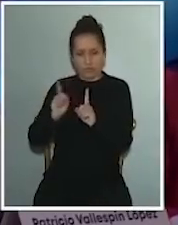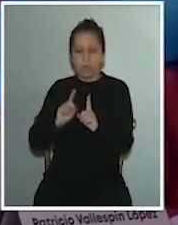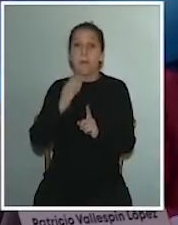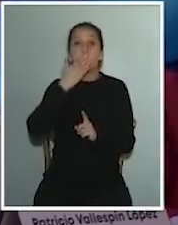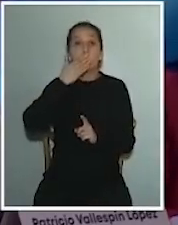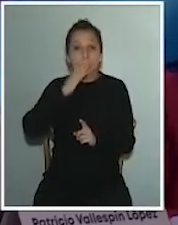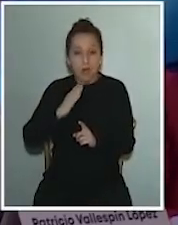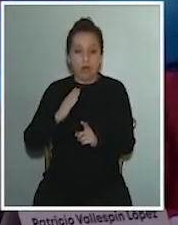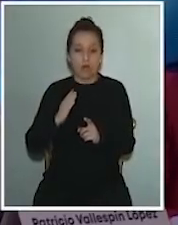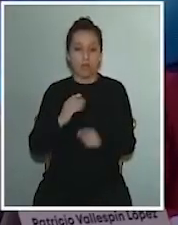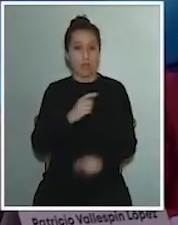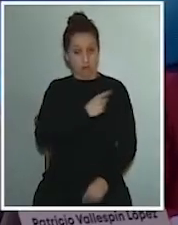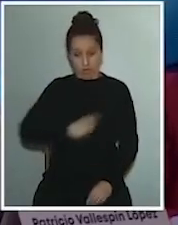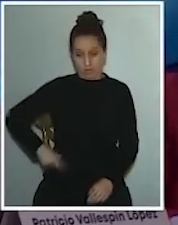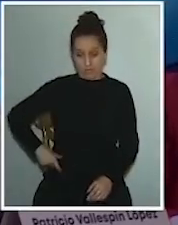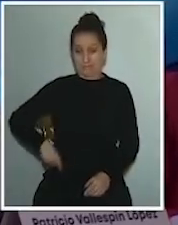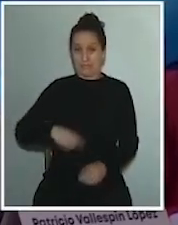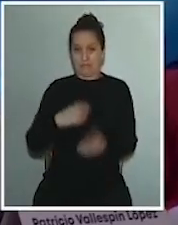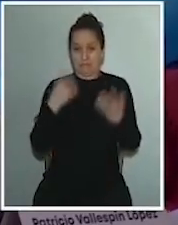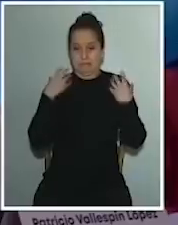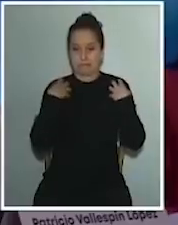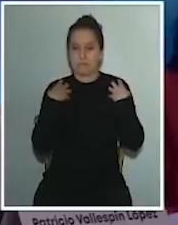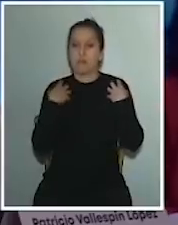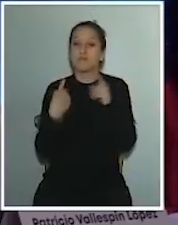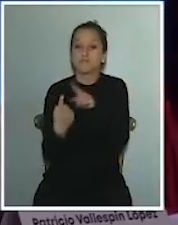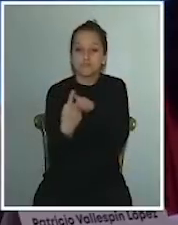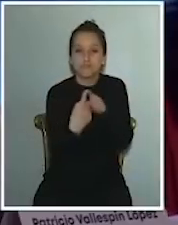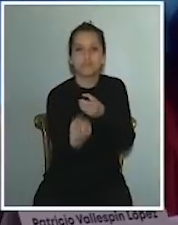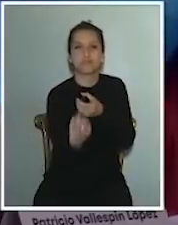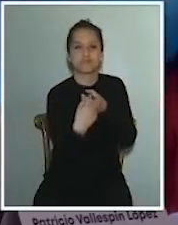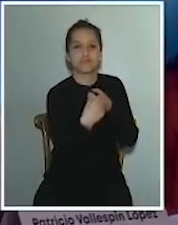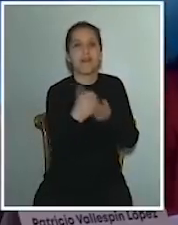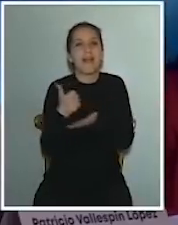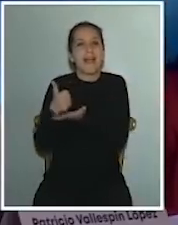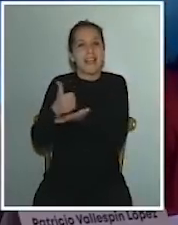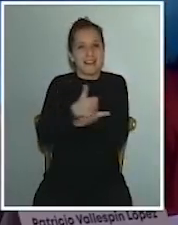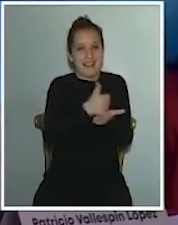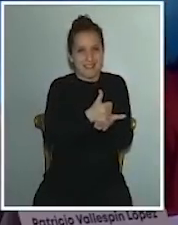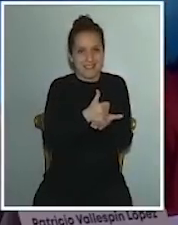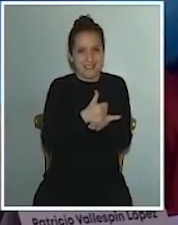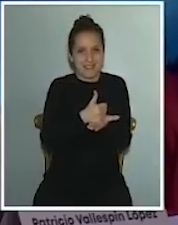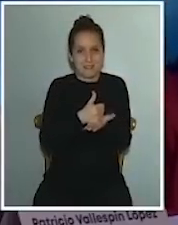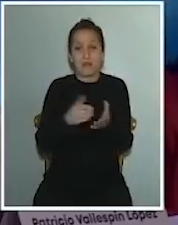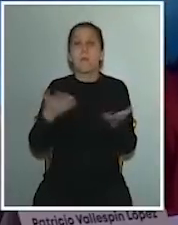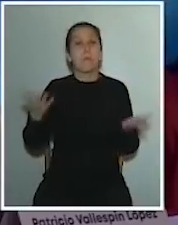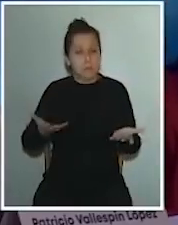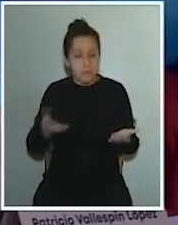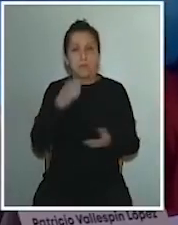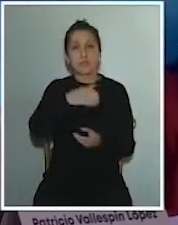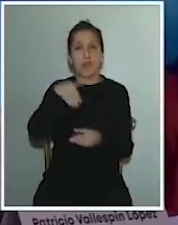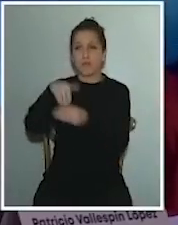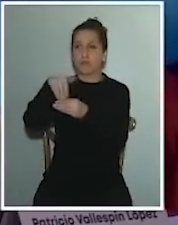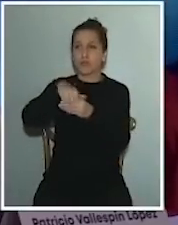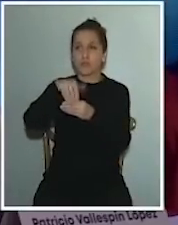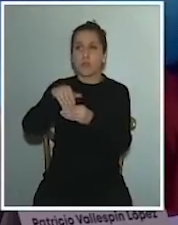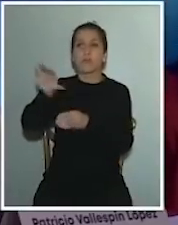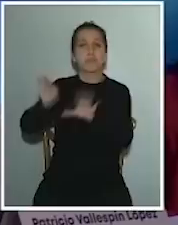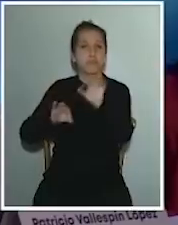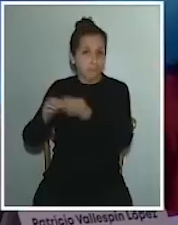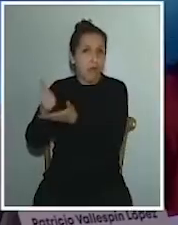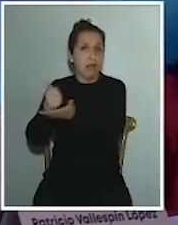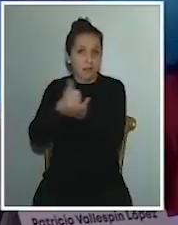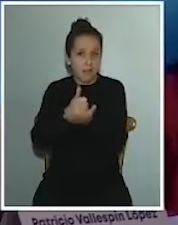en mayor medida al trabajo de los gobernadores porque también son autoridades electas mayoritariamente para las personas y tienen un vínculo